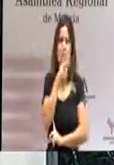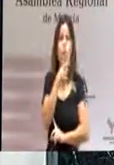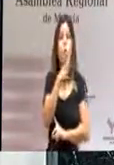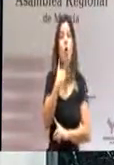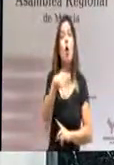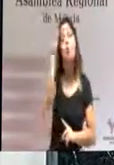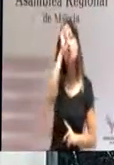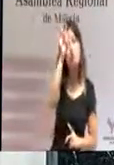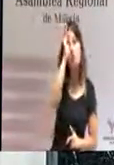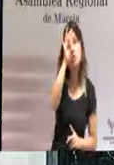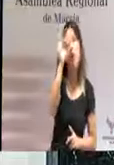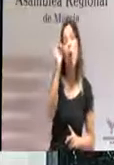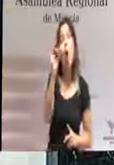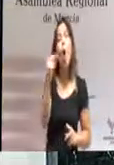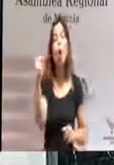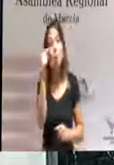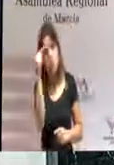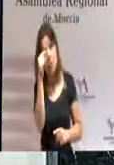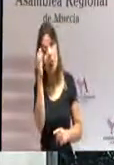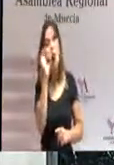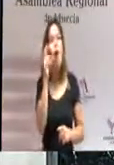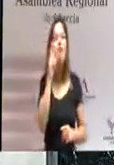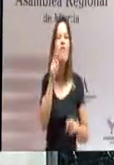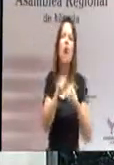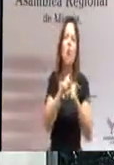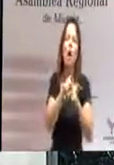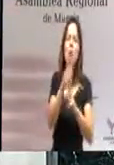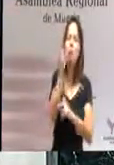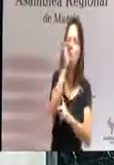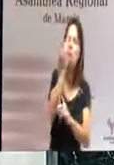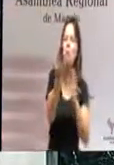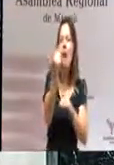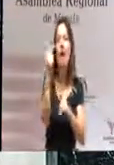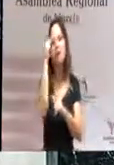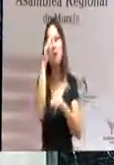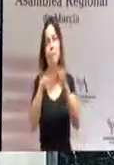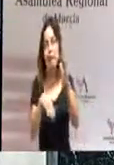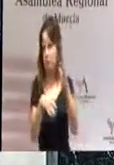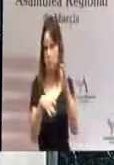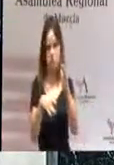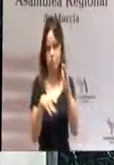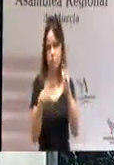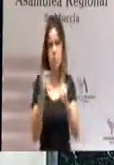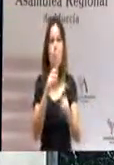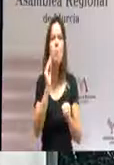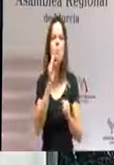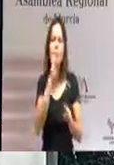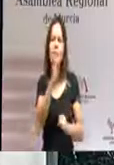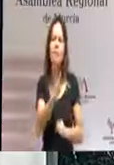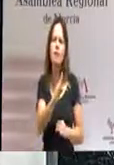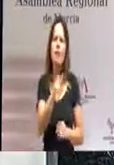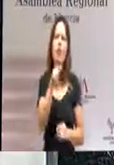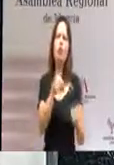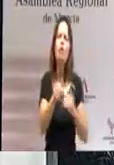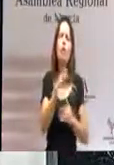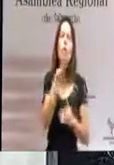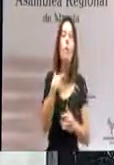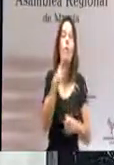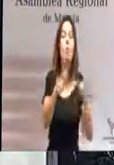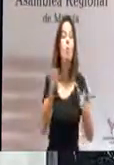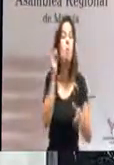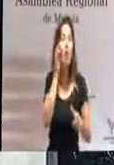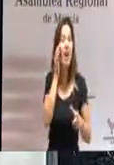ser optimista o de ser pesimista o de ver el vaso medio lleno o medio vacío. La pregunta es directa. ¿Qué va a hacer para que las mujeres tengan